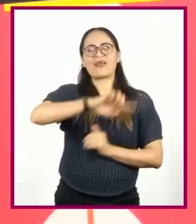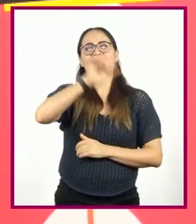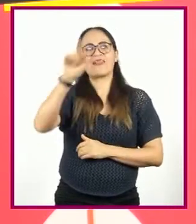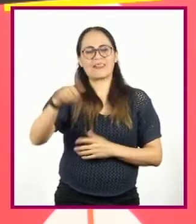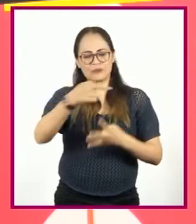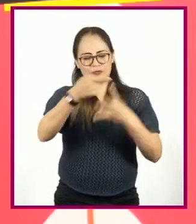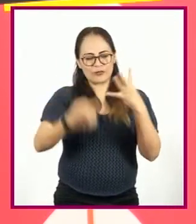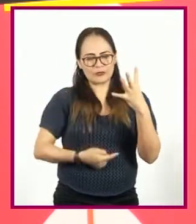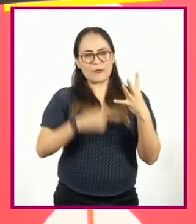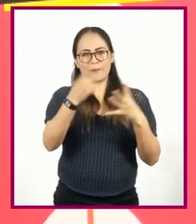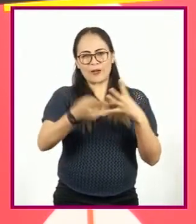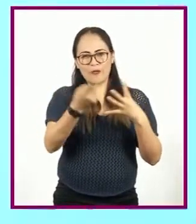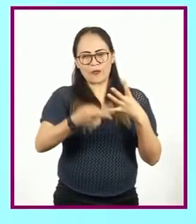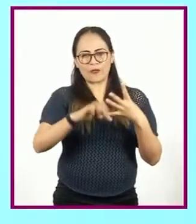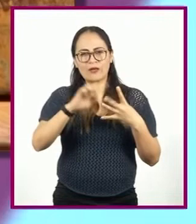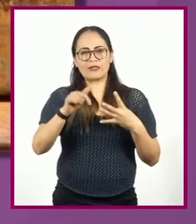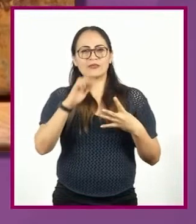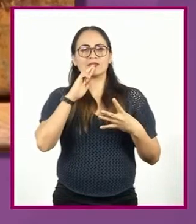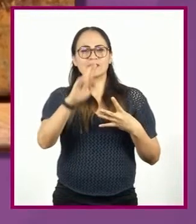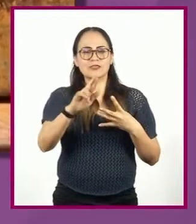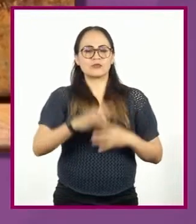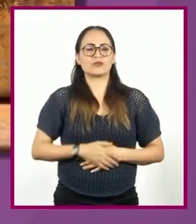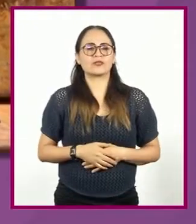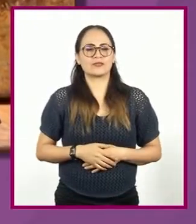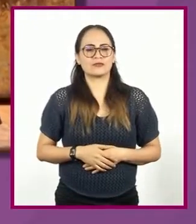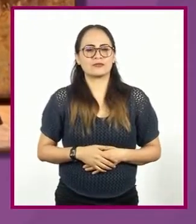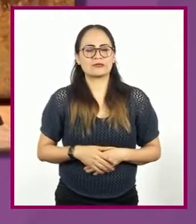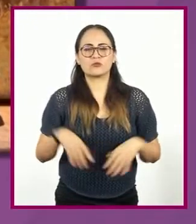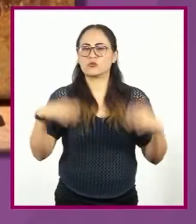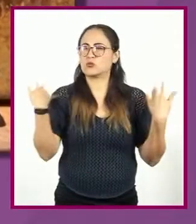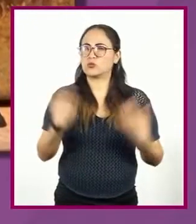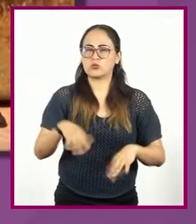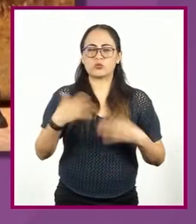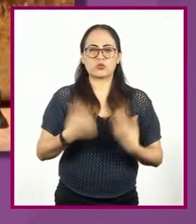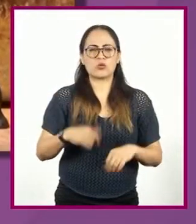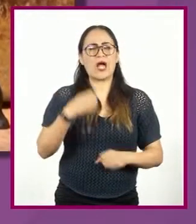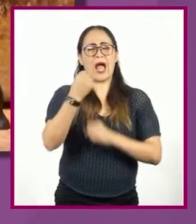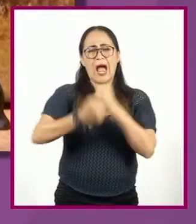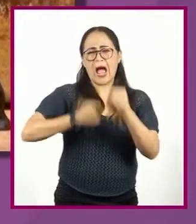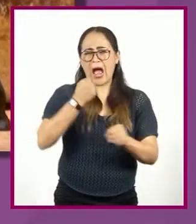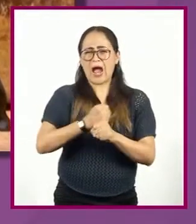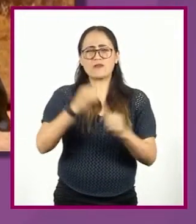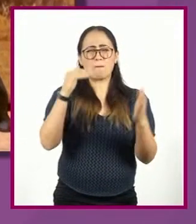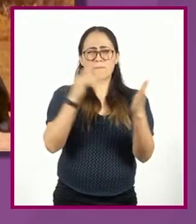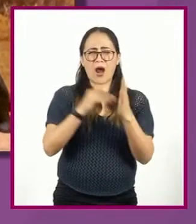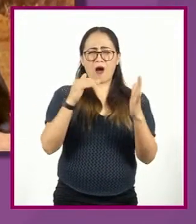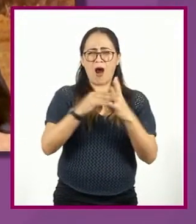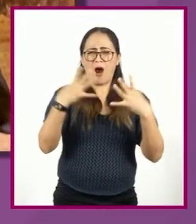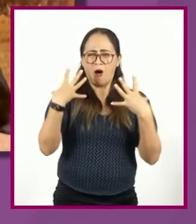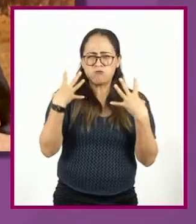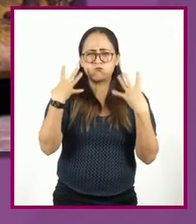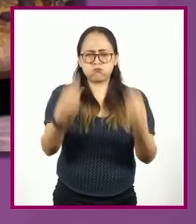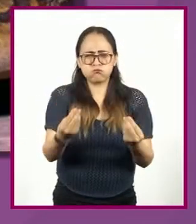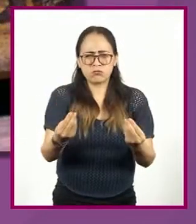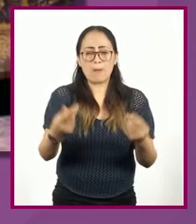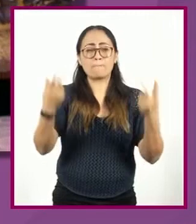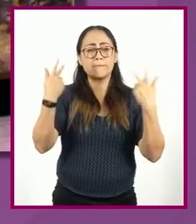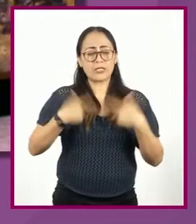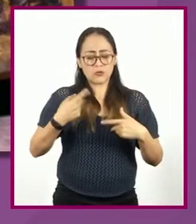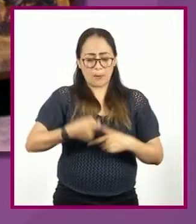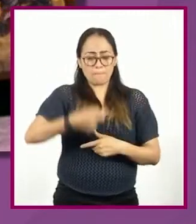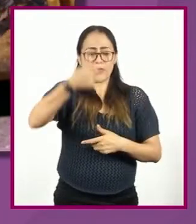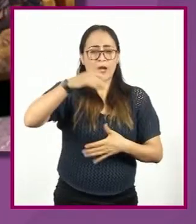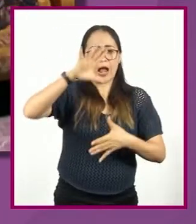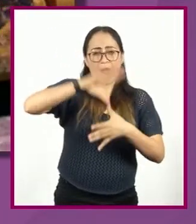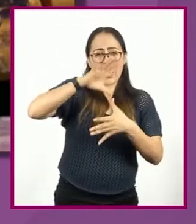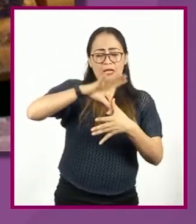a estas preguntas. Tuvieron que pasar miles de millones de años para que los primeros pobladores de América dejaran de